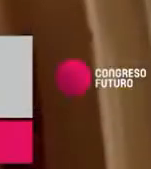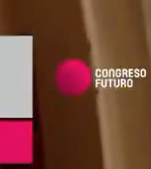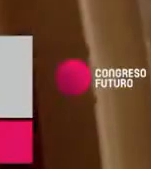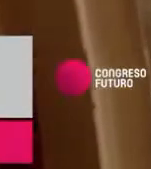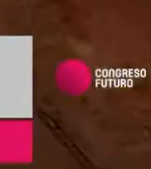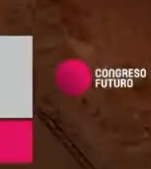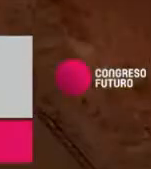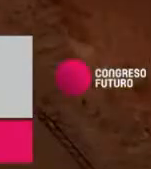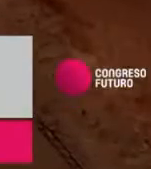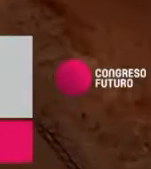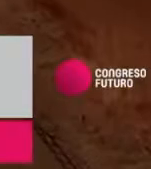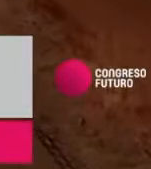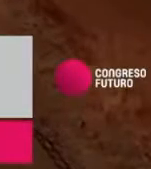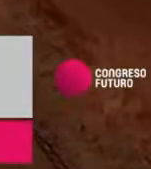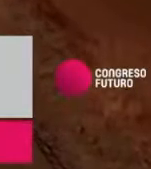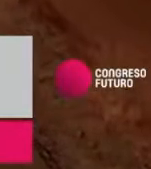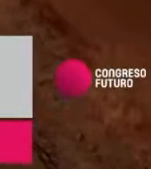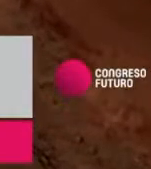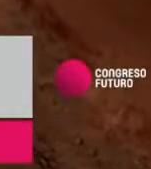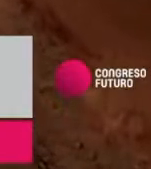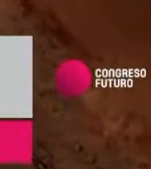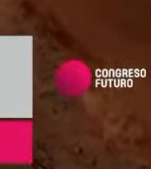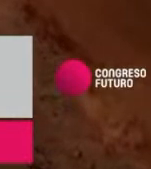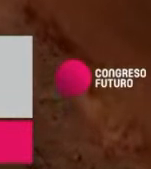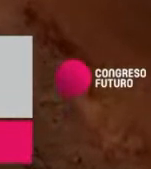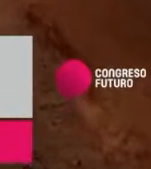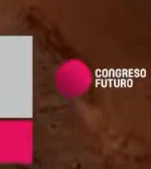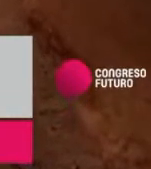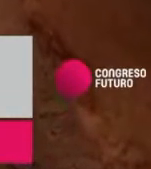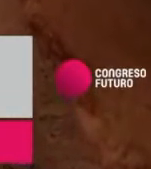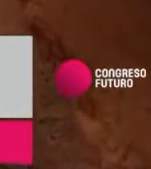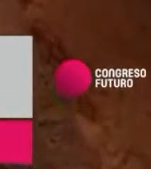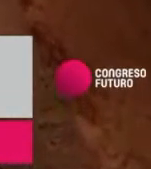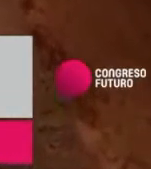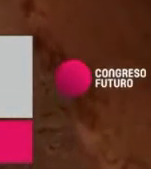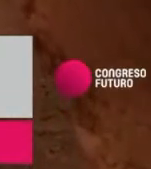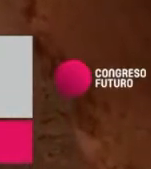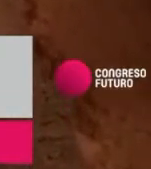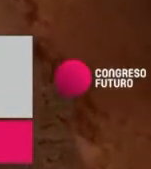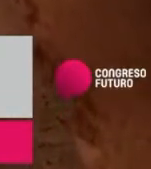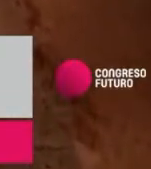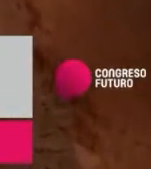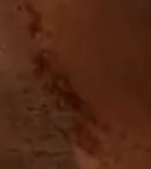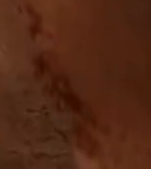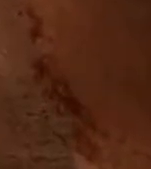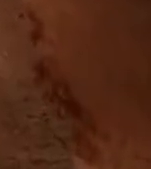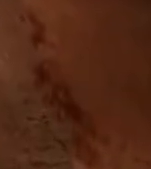están. De cada uno de ellos entregará un telescopio de 24,5 metros de diámetro.